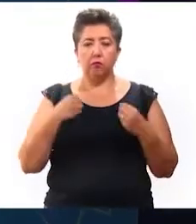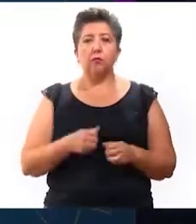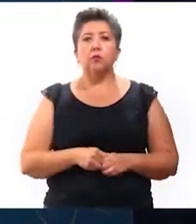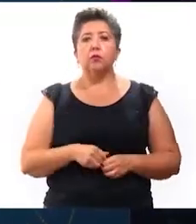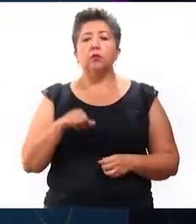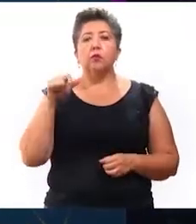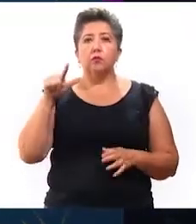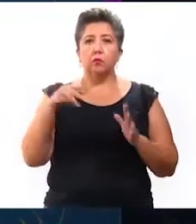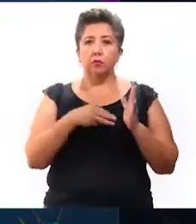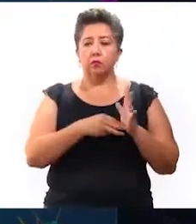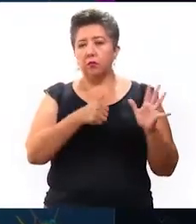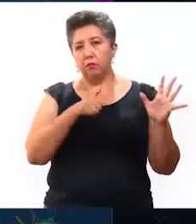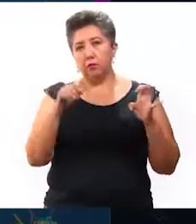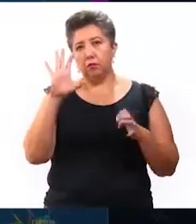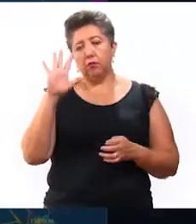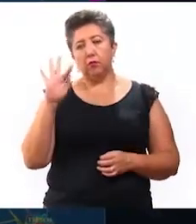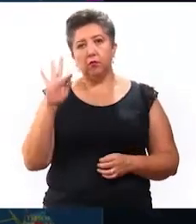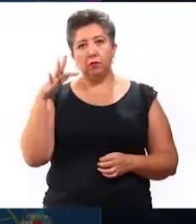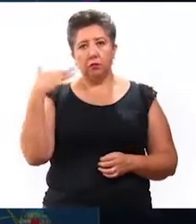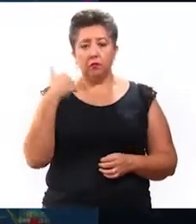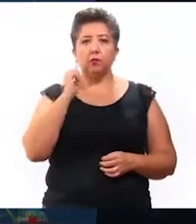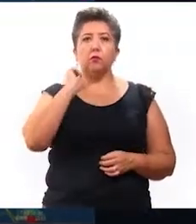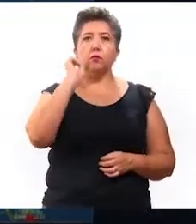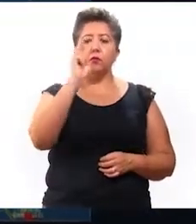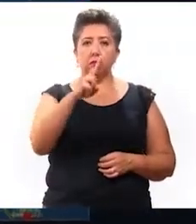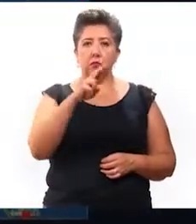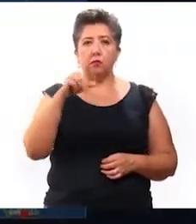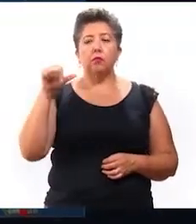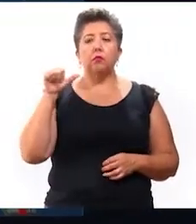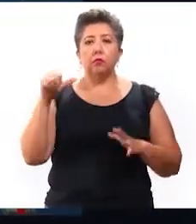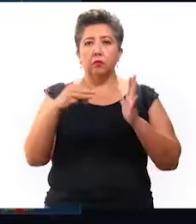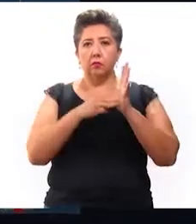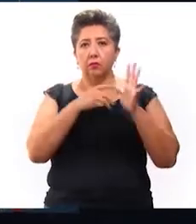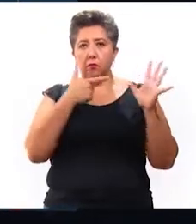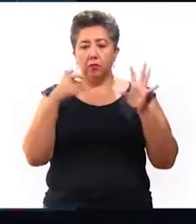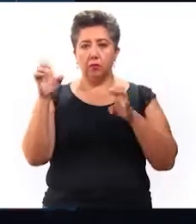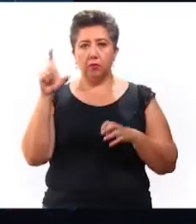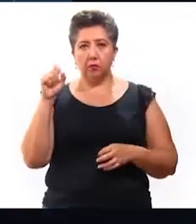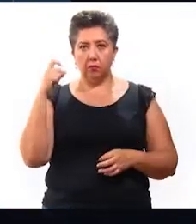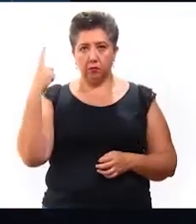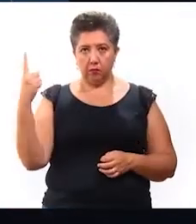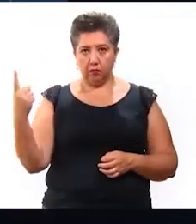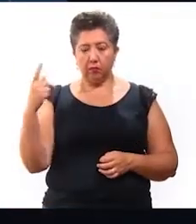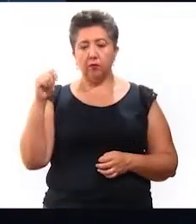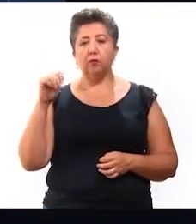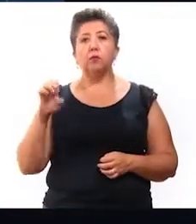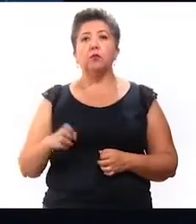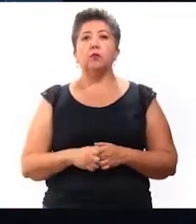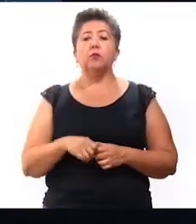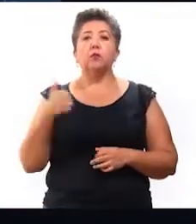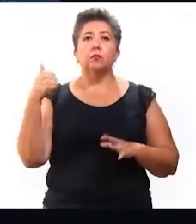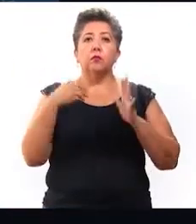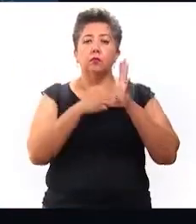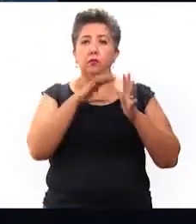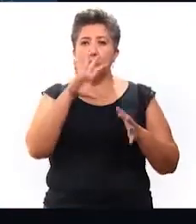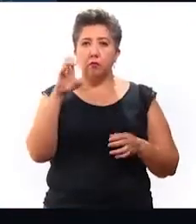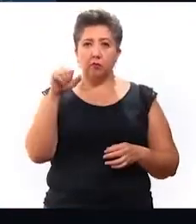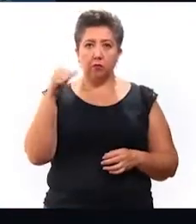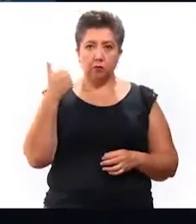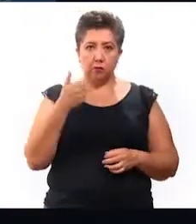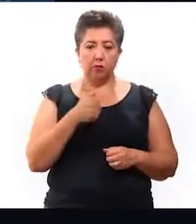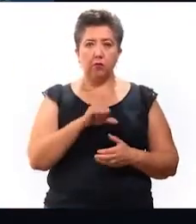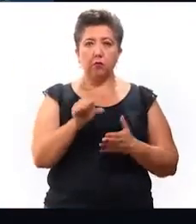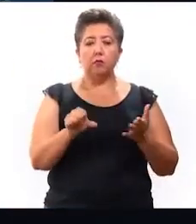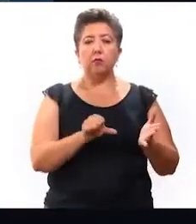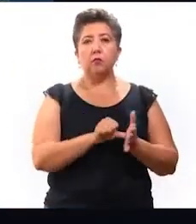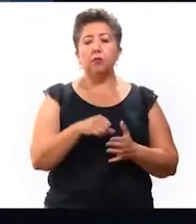viven 17.646 en la zona norte, 16.721 en la zona oriente, 6.511 en la